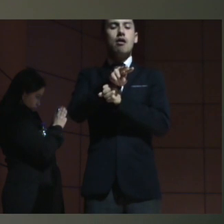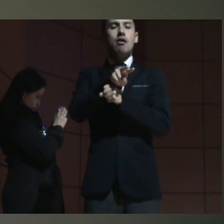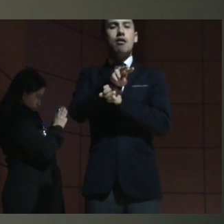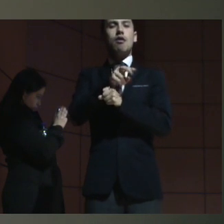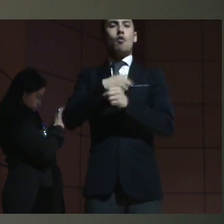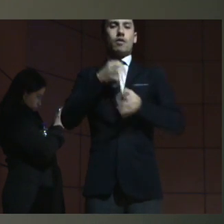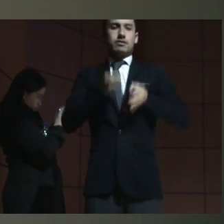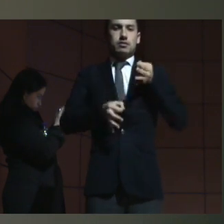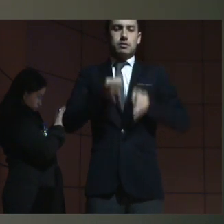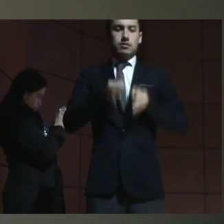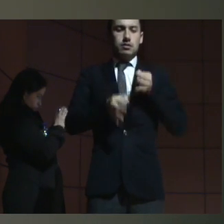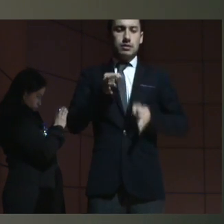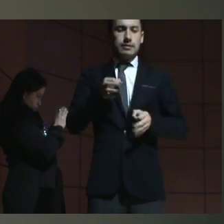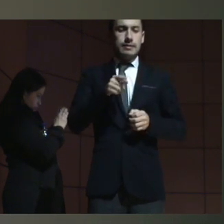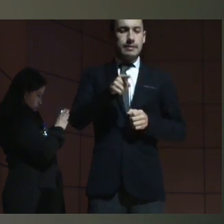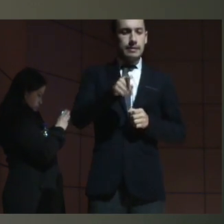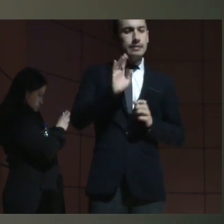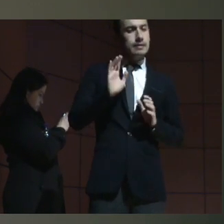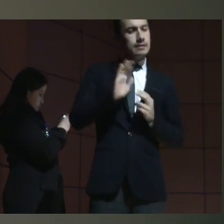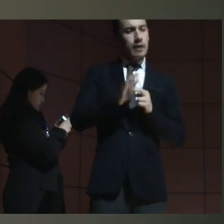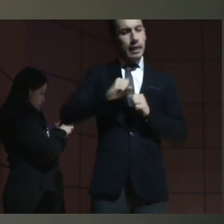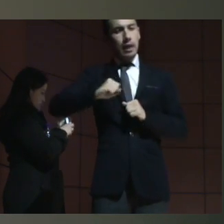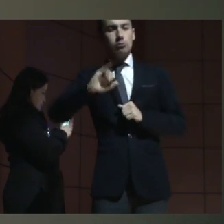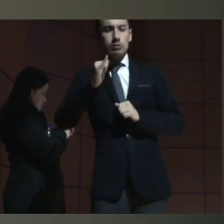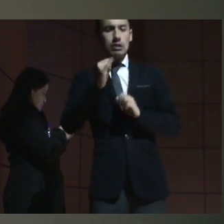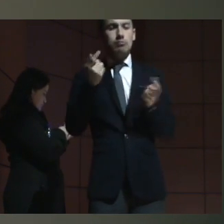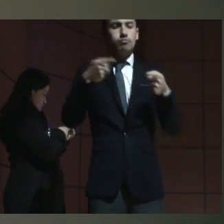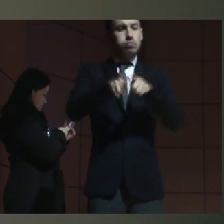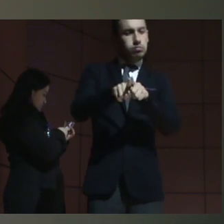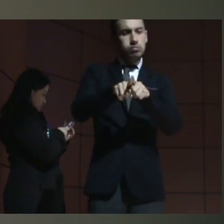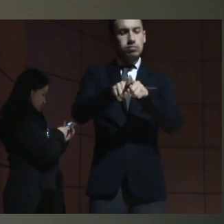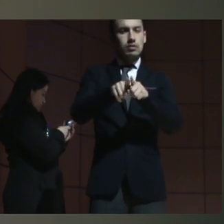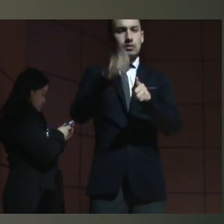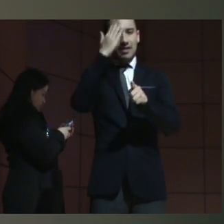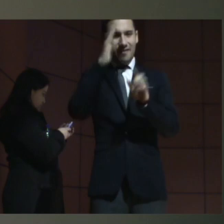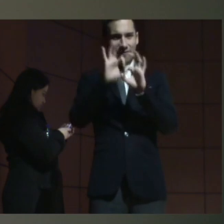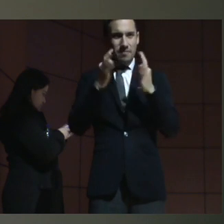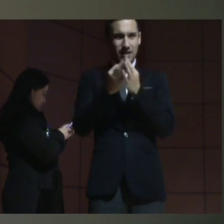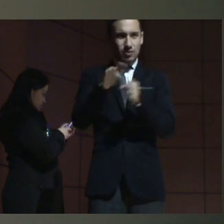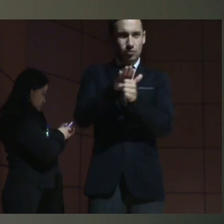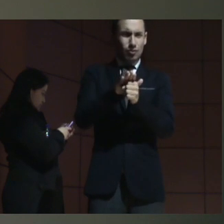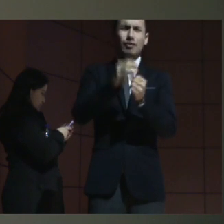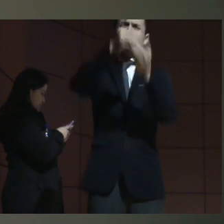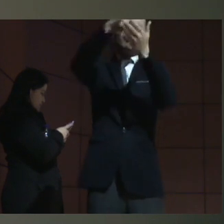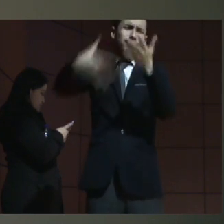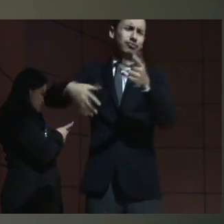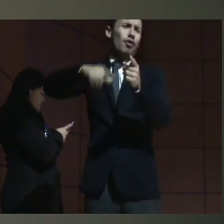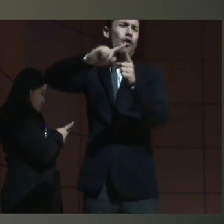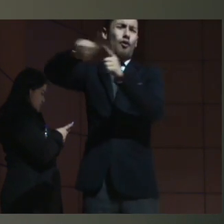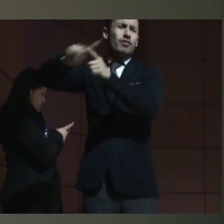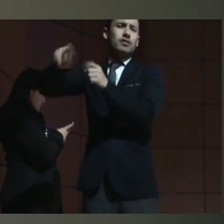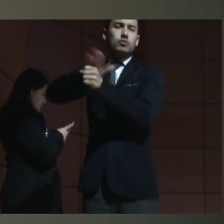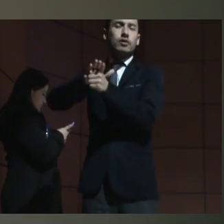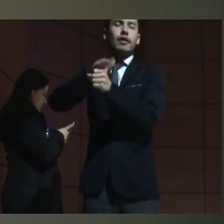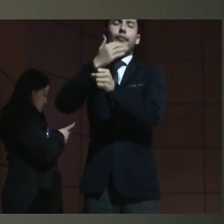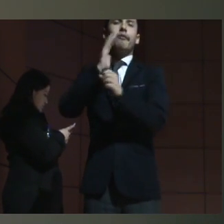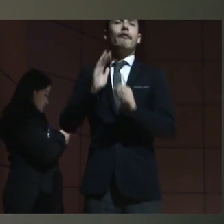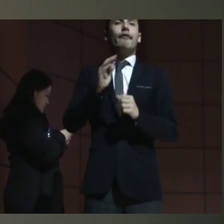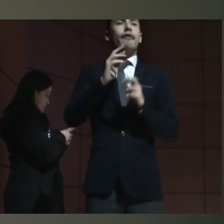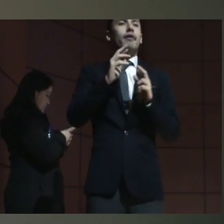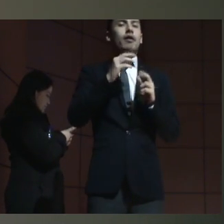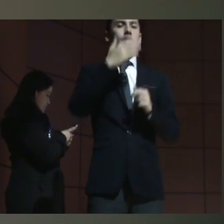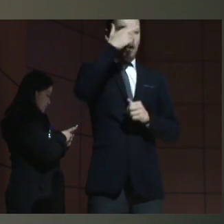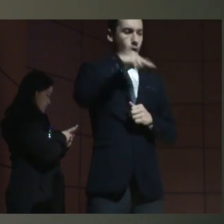posible o no llevar a cabo todas estas actuaciones que atañen a su índole familiar hay muchas más por ejemplo reconocer un hijo